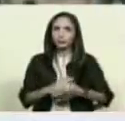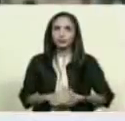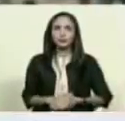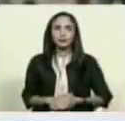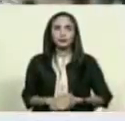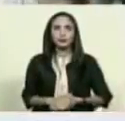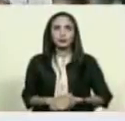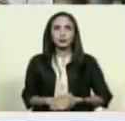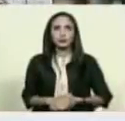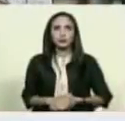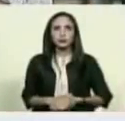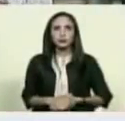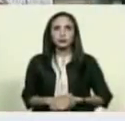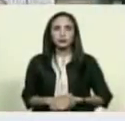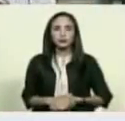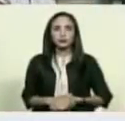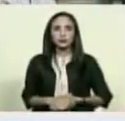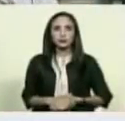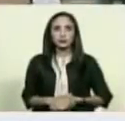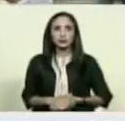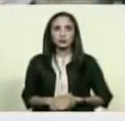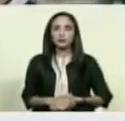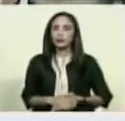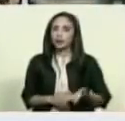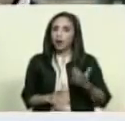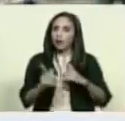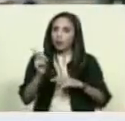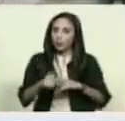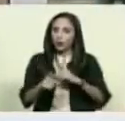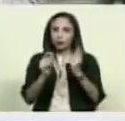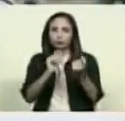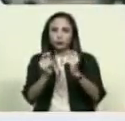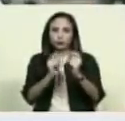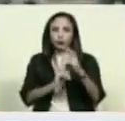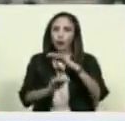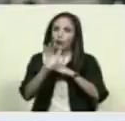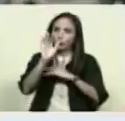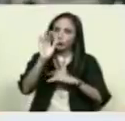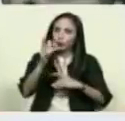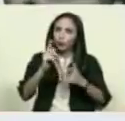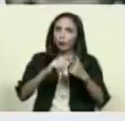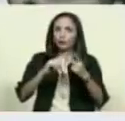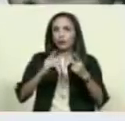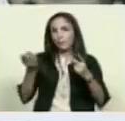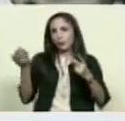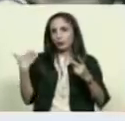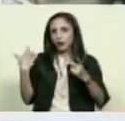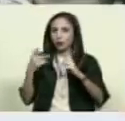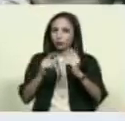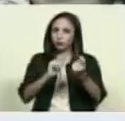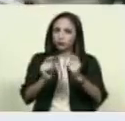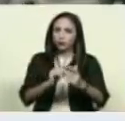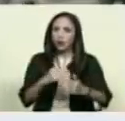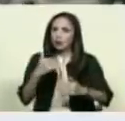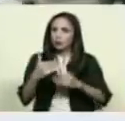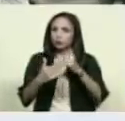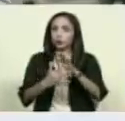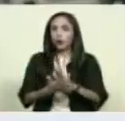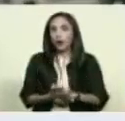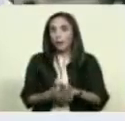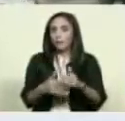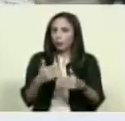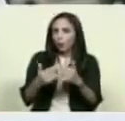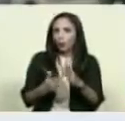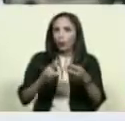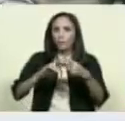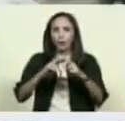a patria nacional. Es también el debate entre el futuro y el pasado. Y estamos seguros que va ganando el futuro, que va